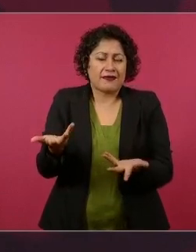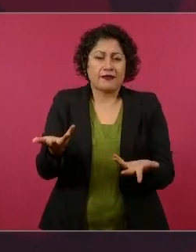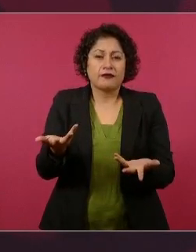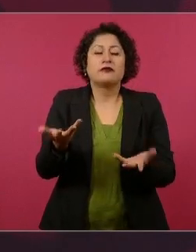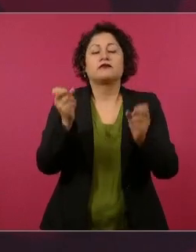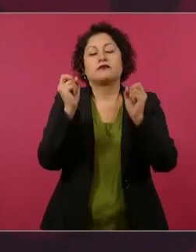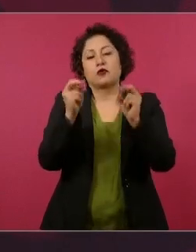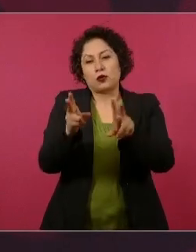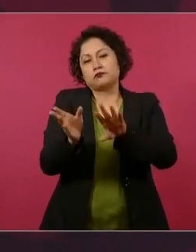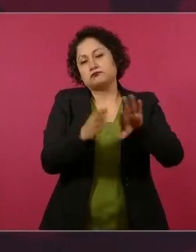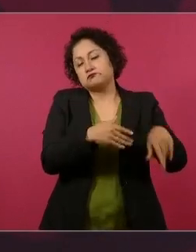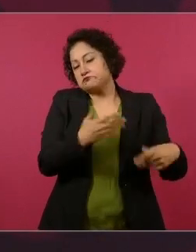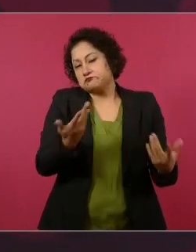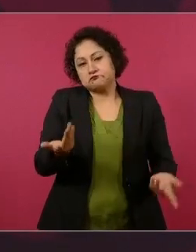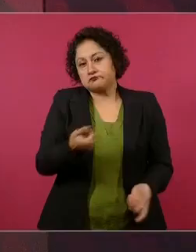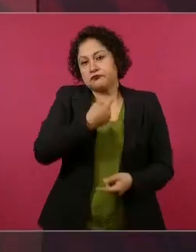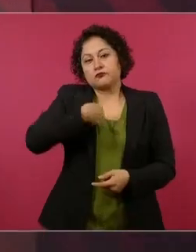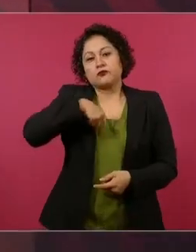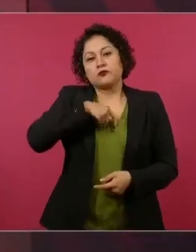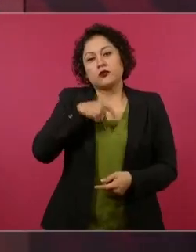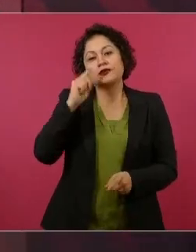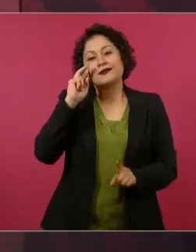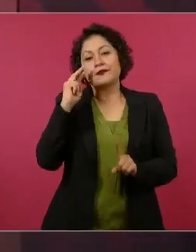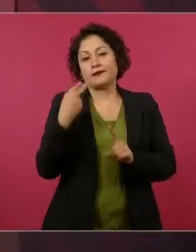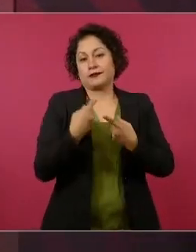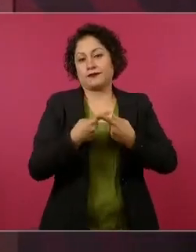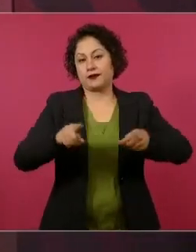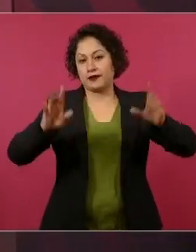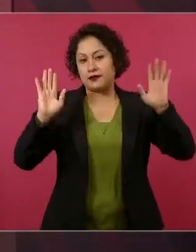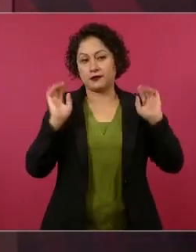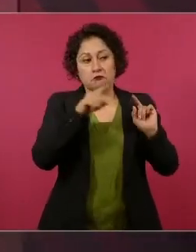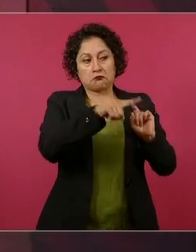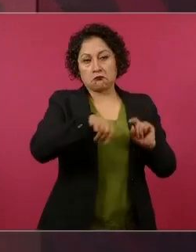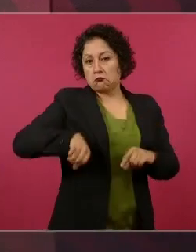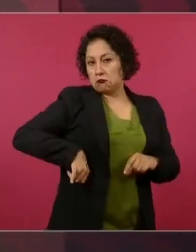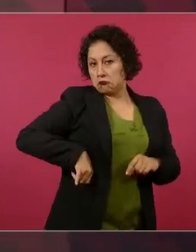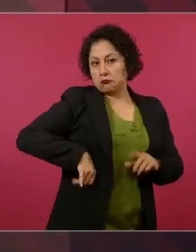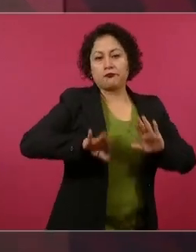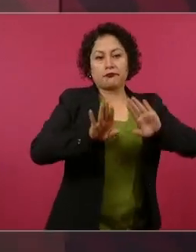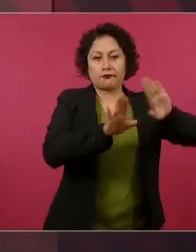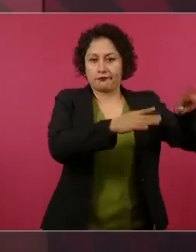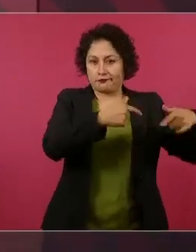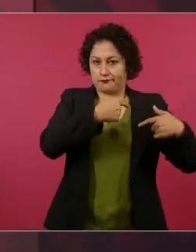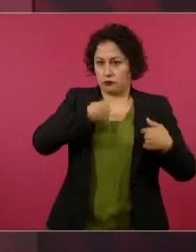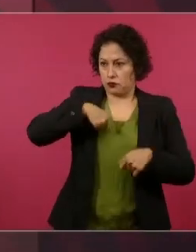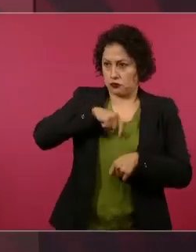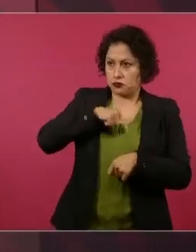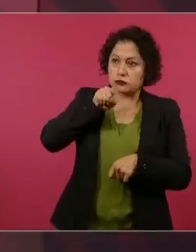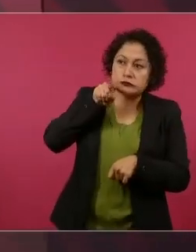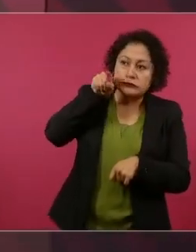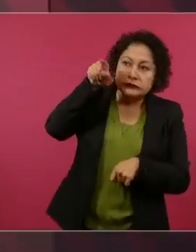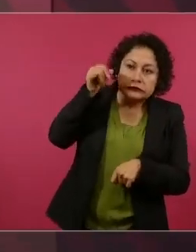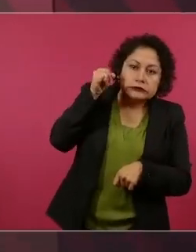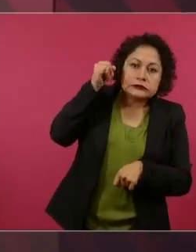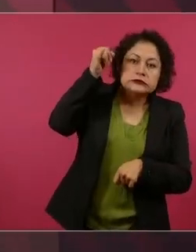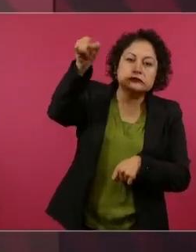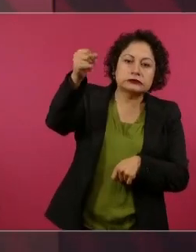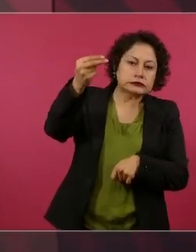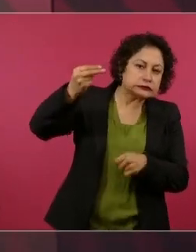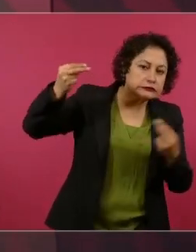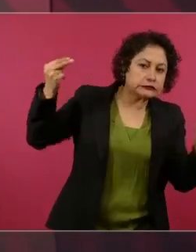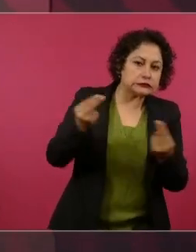nosotros tenemos otra misión, pues necesitamos tener sucursales en todo el